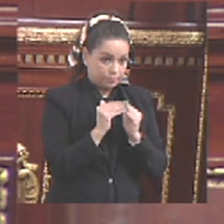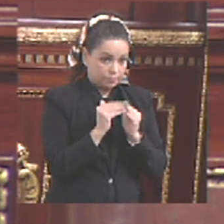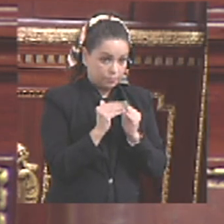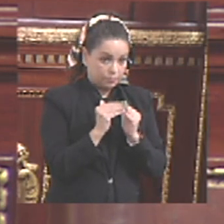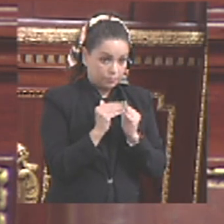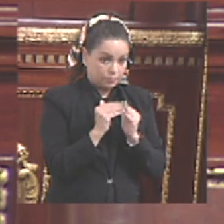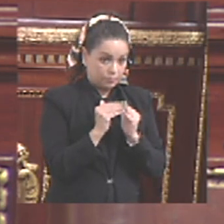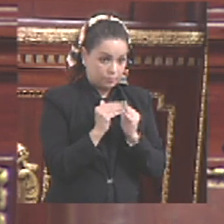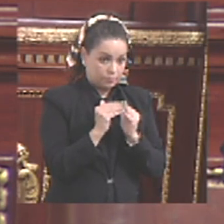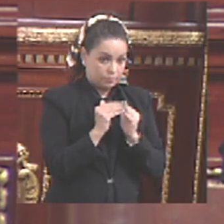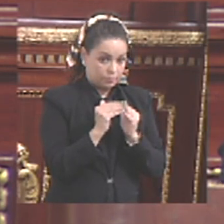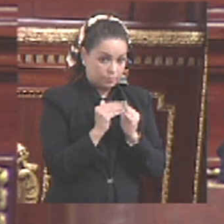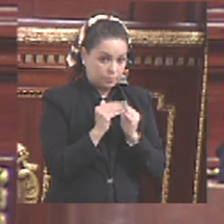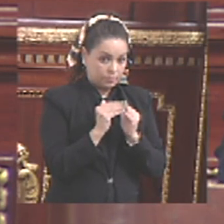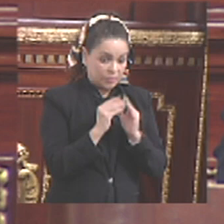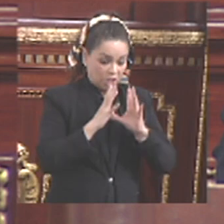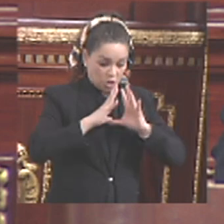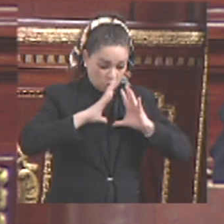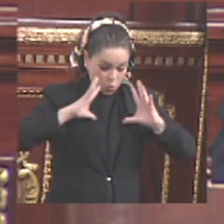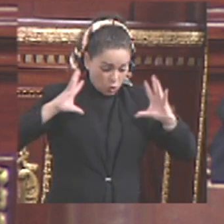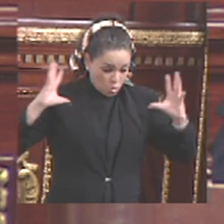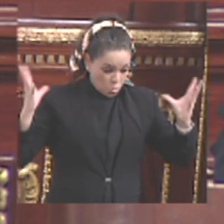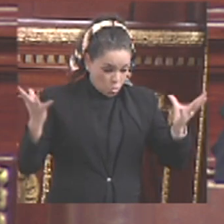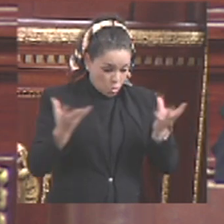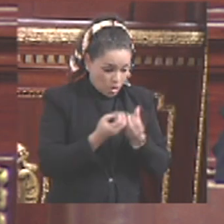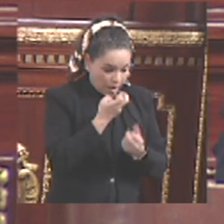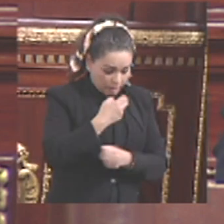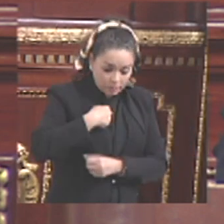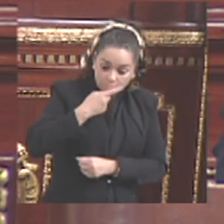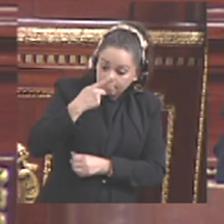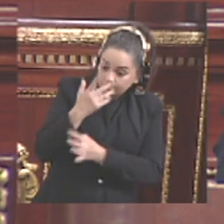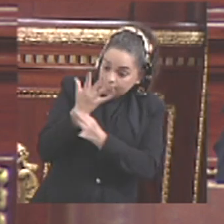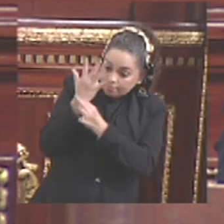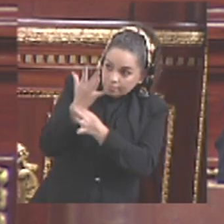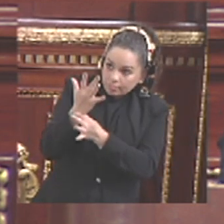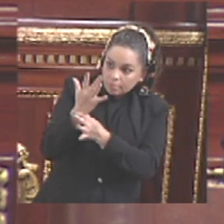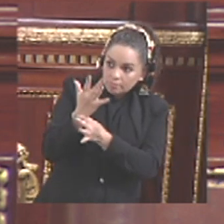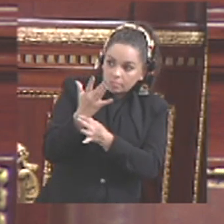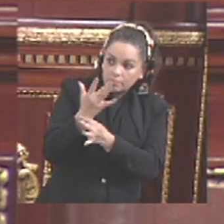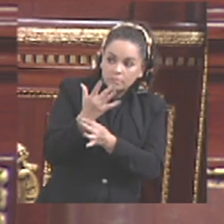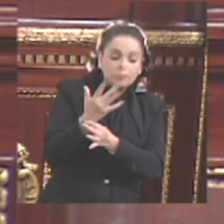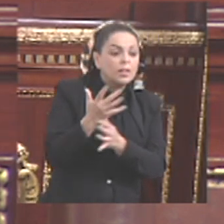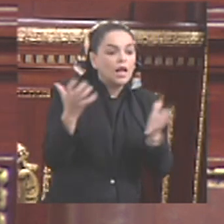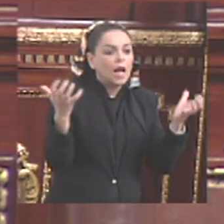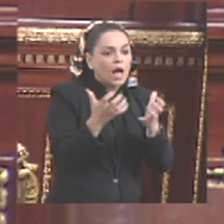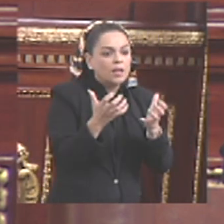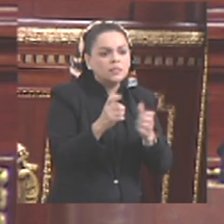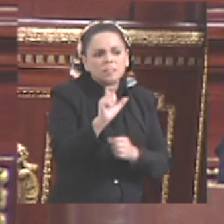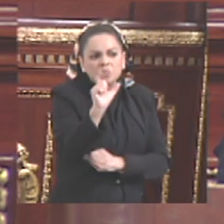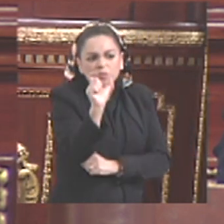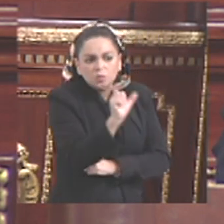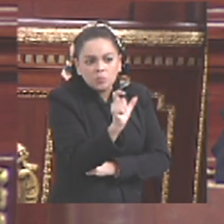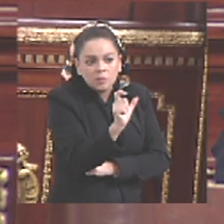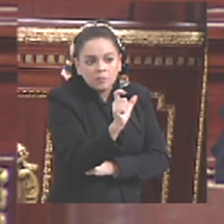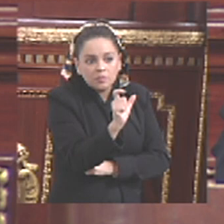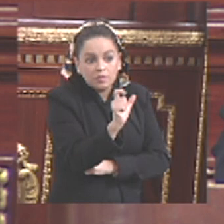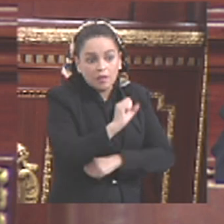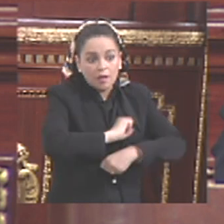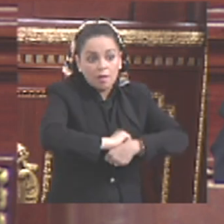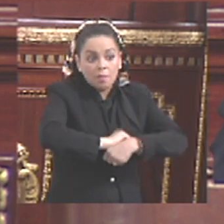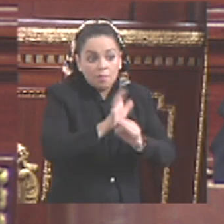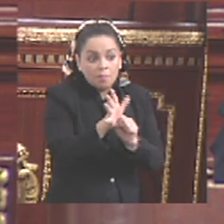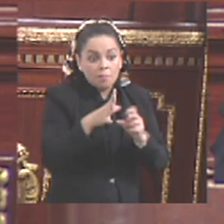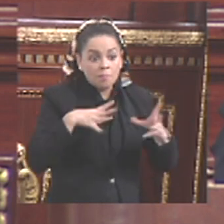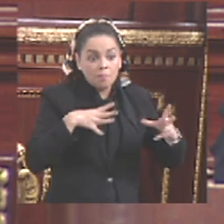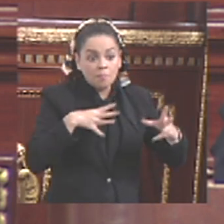en tiempos de pandemia. No se nos olvide Creo que a todos ya se nos borró esta